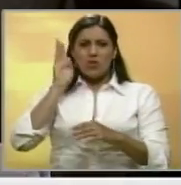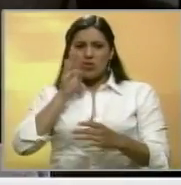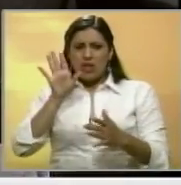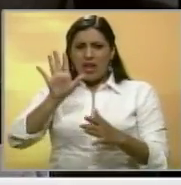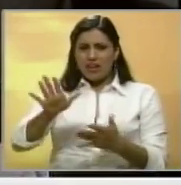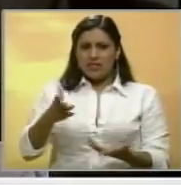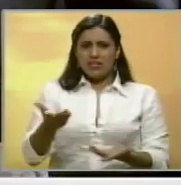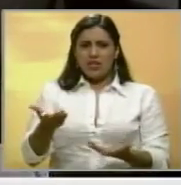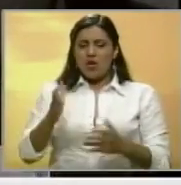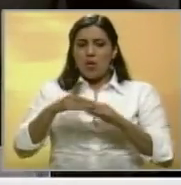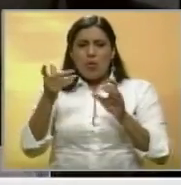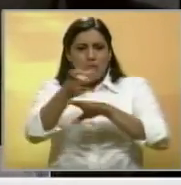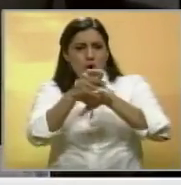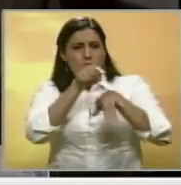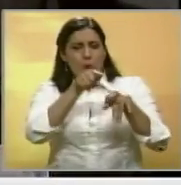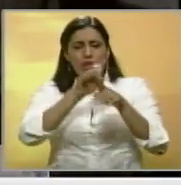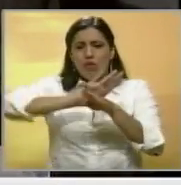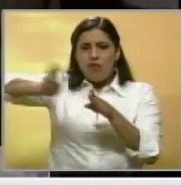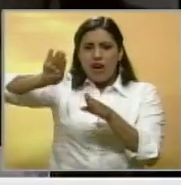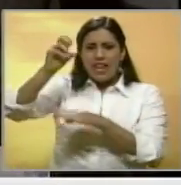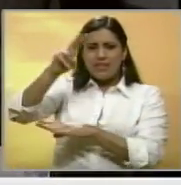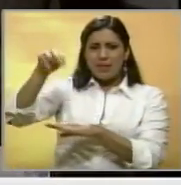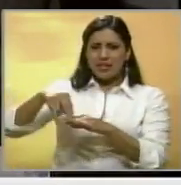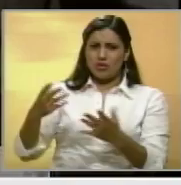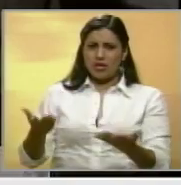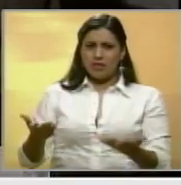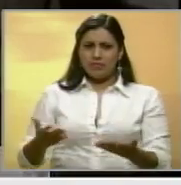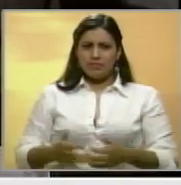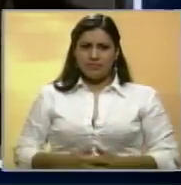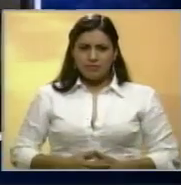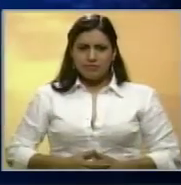facto por un gobierno y su tribunal.